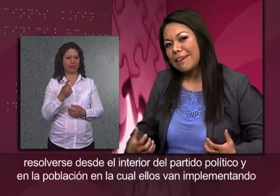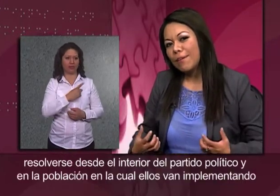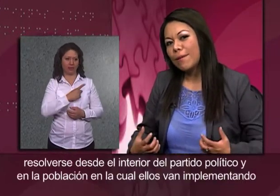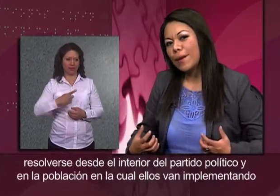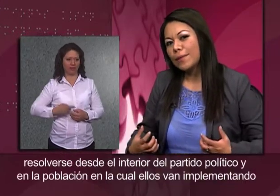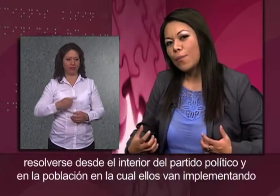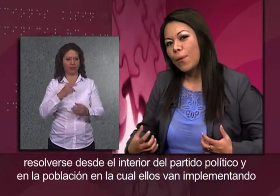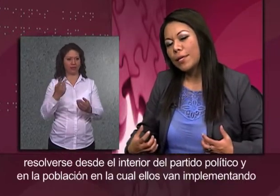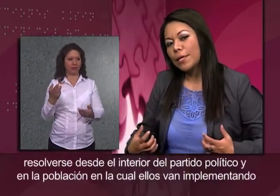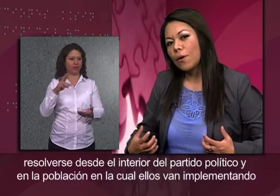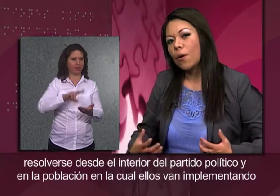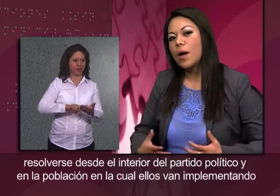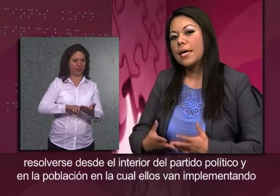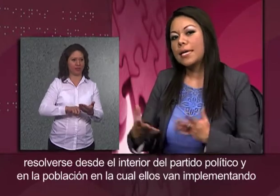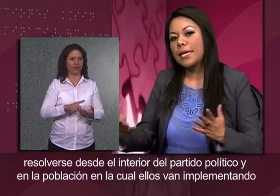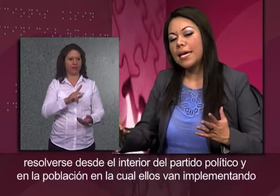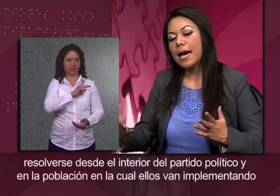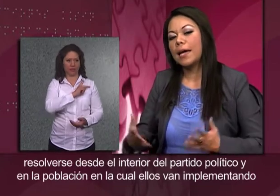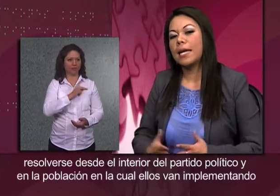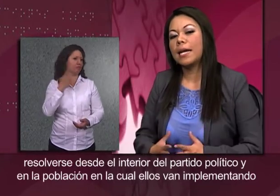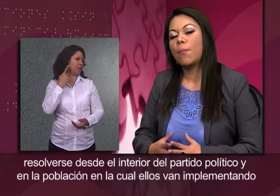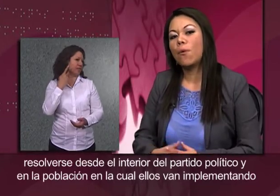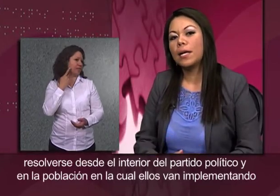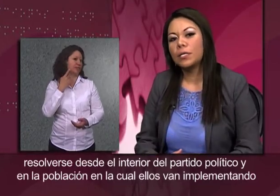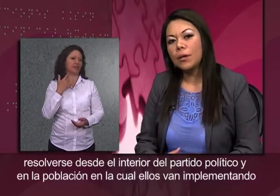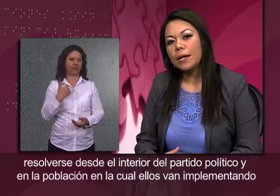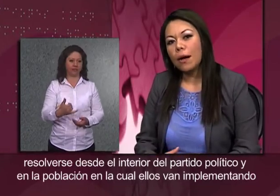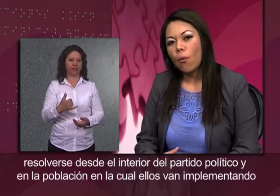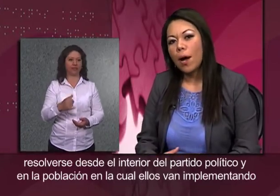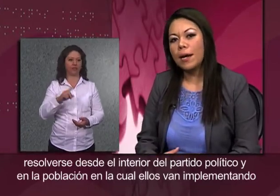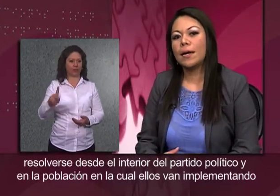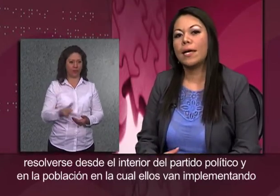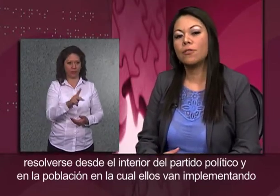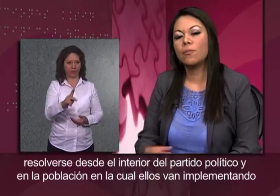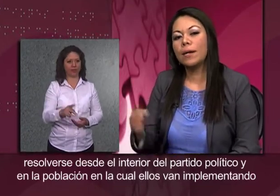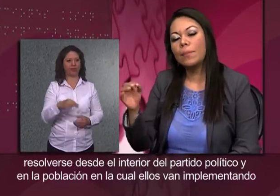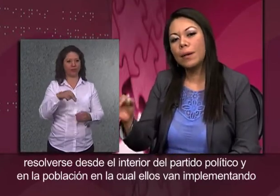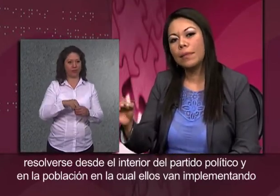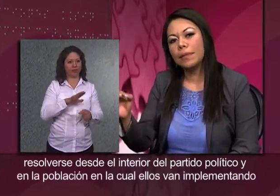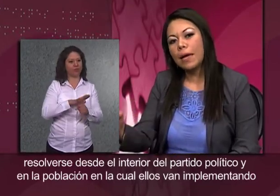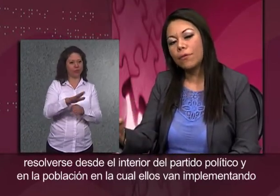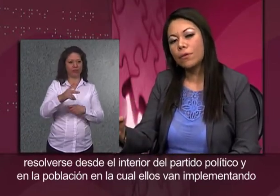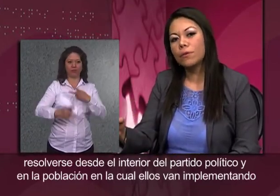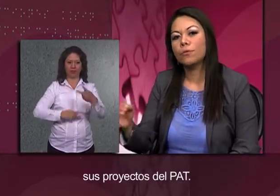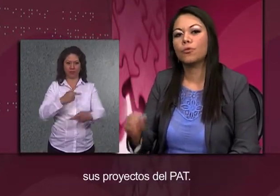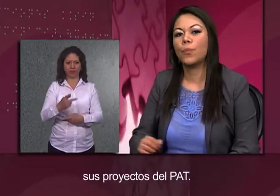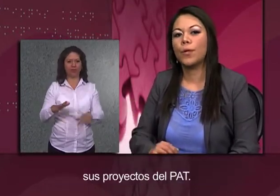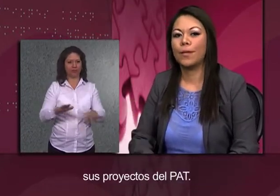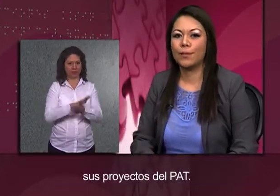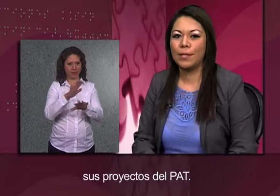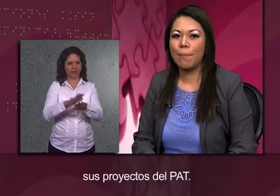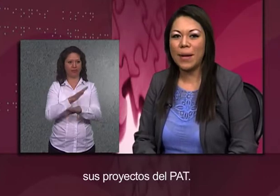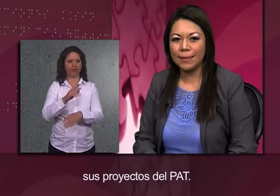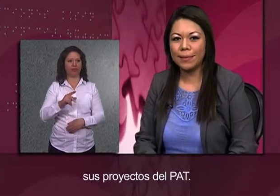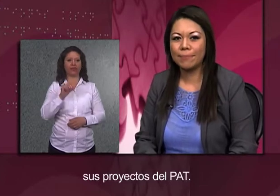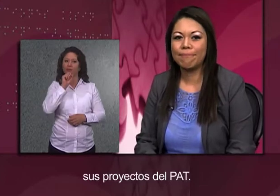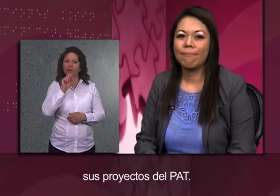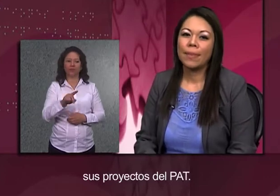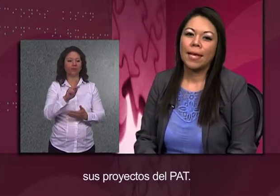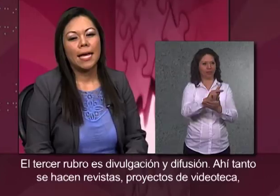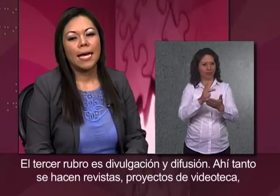desde el interior del partido político y en la población en la cual ellos van implementando sus proyectos del